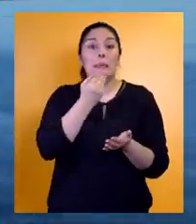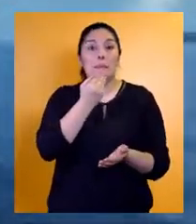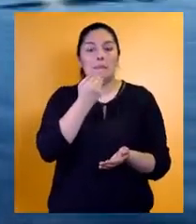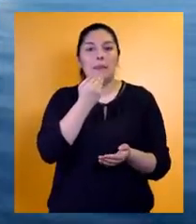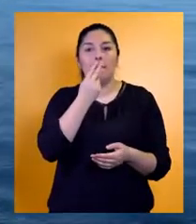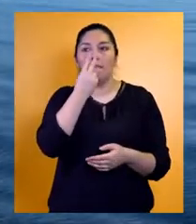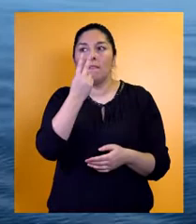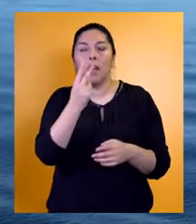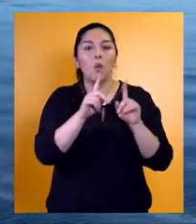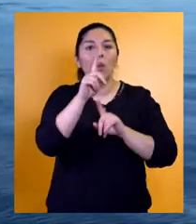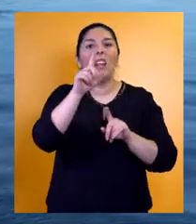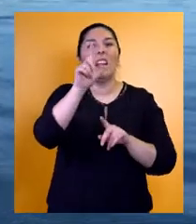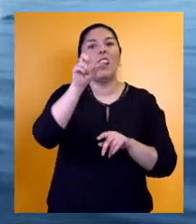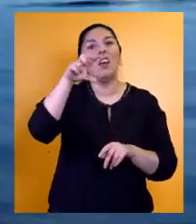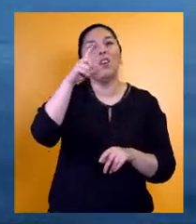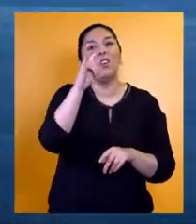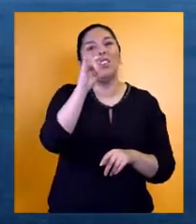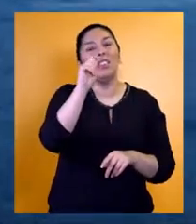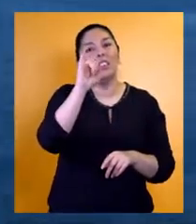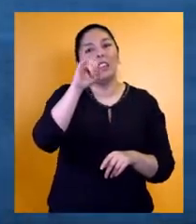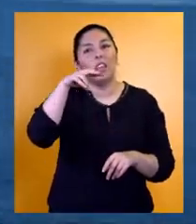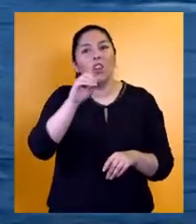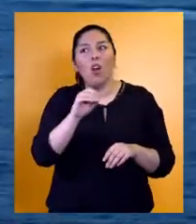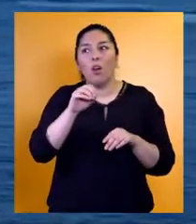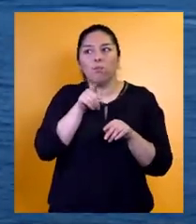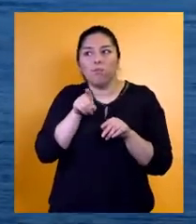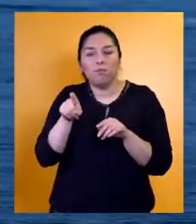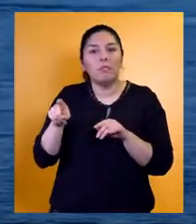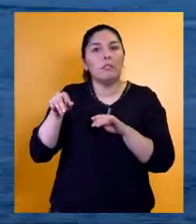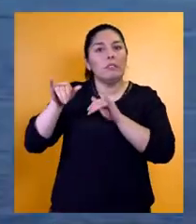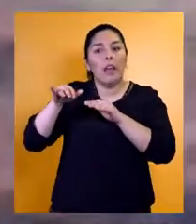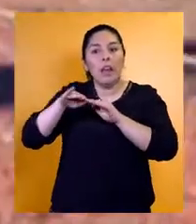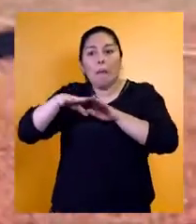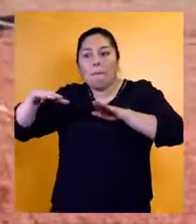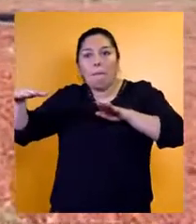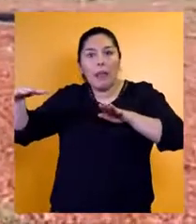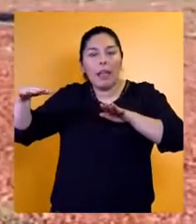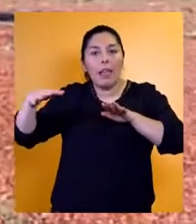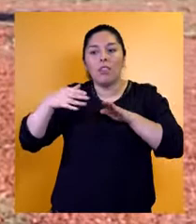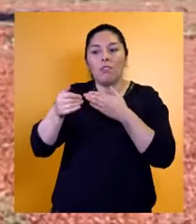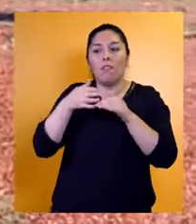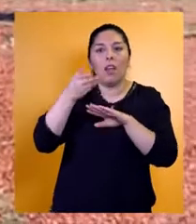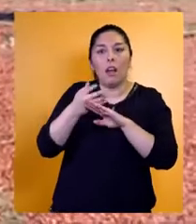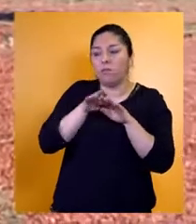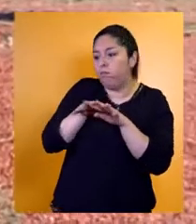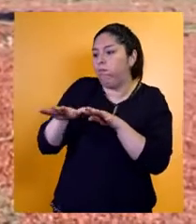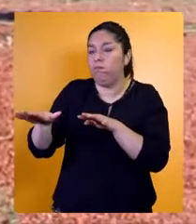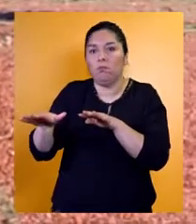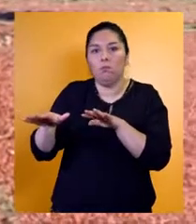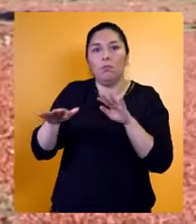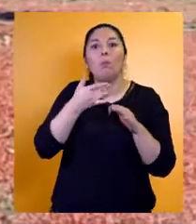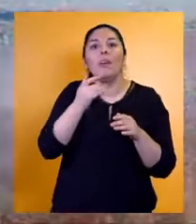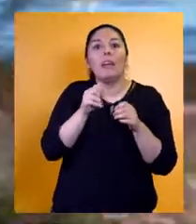Hoy además nos encontramos con el varamiento del langostino, generando el asombro de los queilinos. El inusual fenómeno movilizó